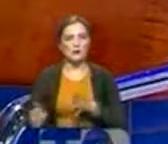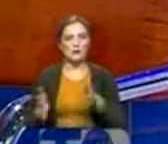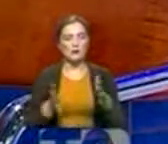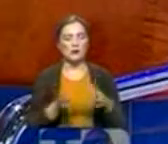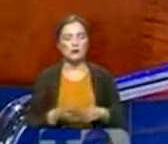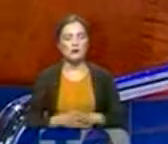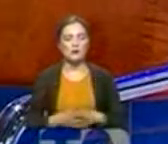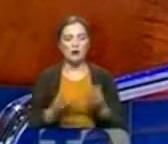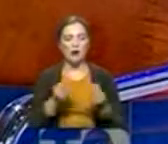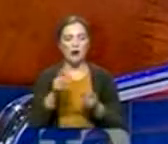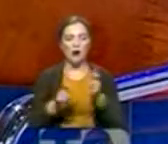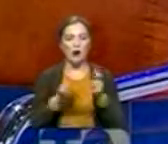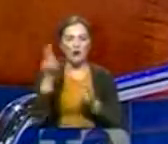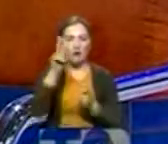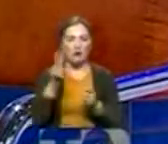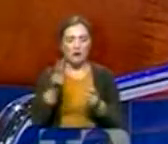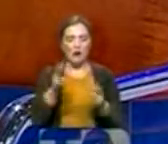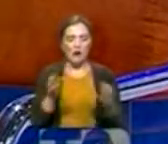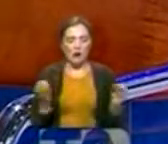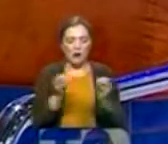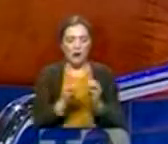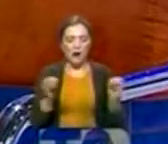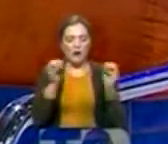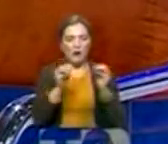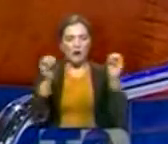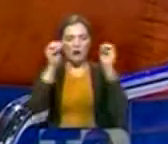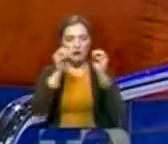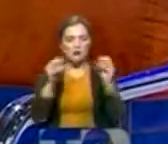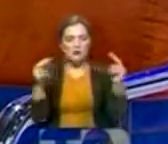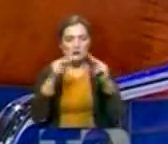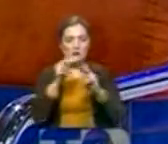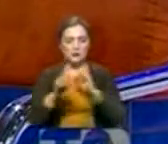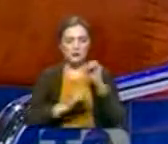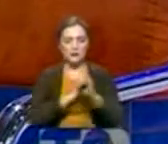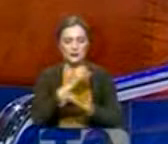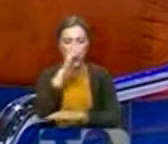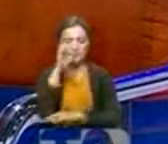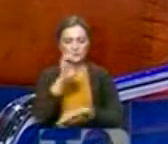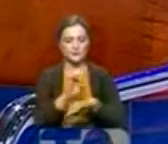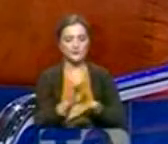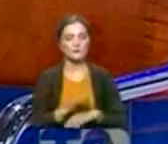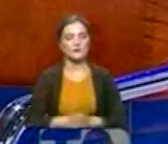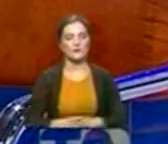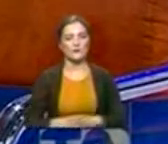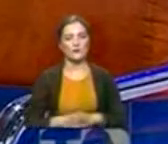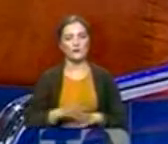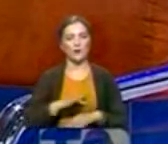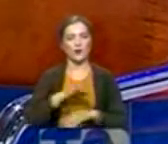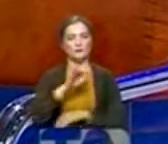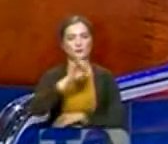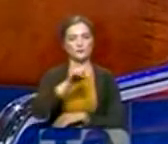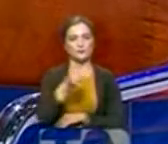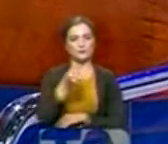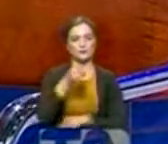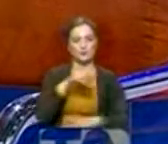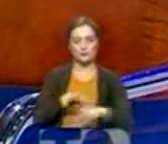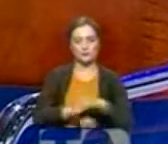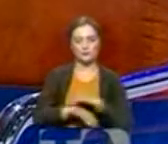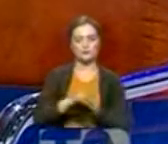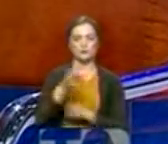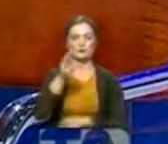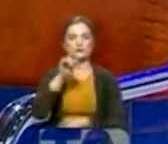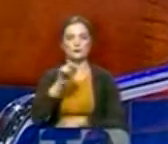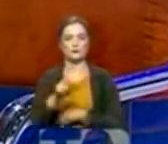problema, la ola migratoria se incrementa considerablemente por el puente internacional de Rumichaca. En la madrugada del jueves ingresaron